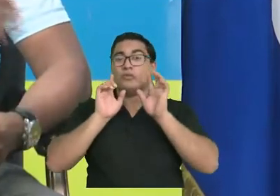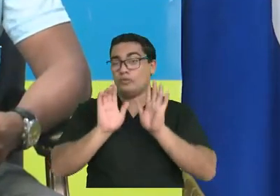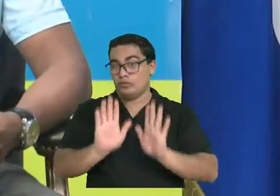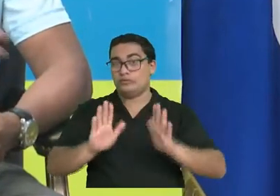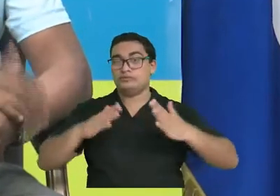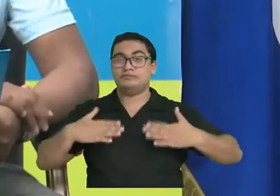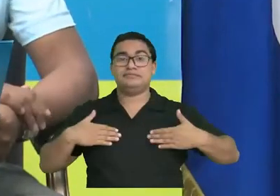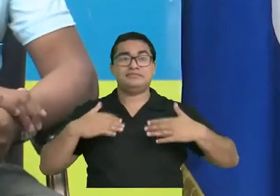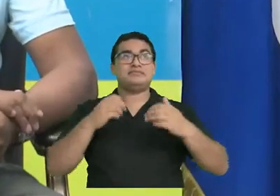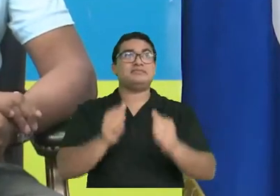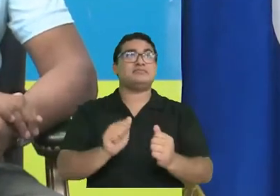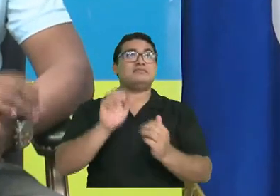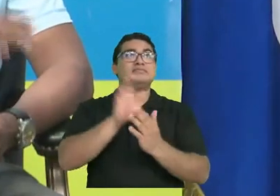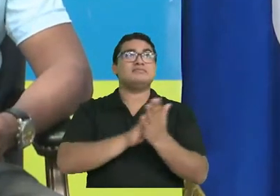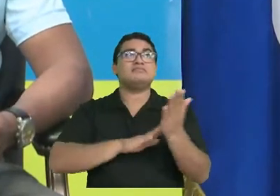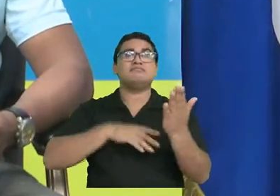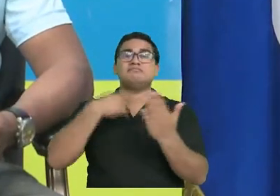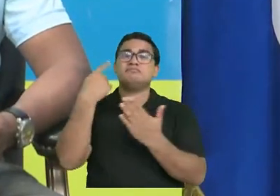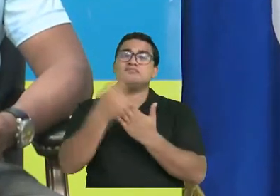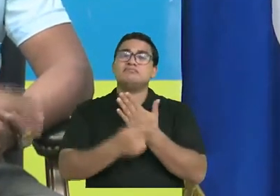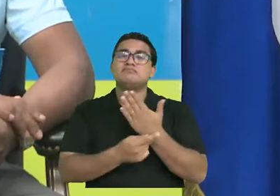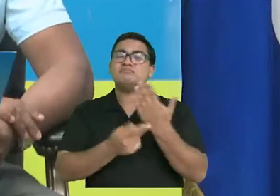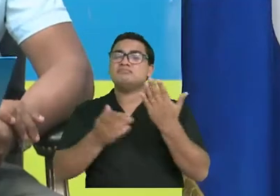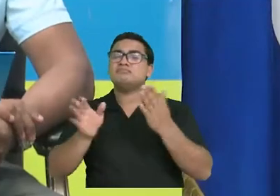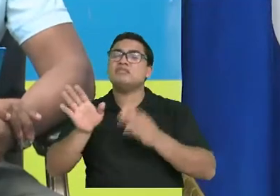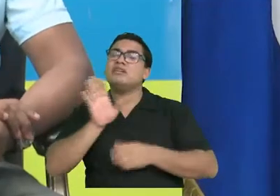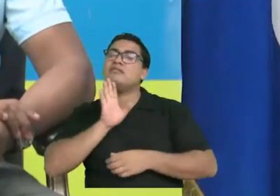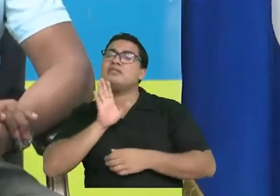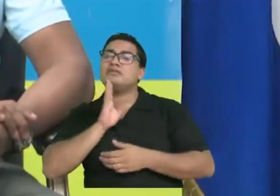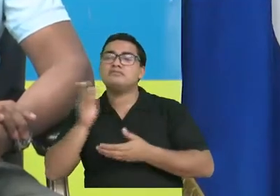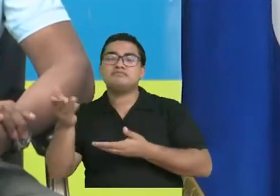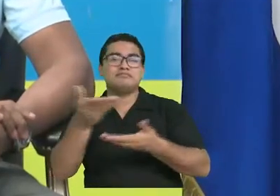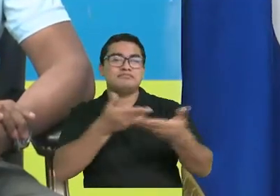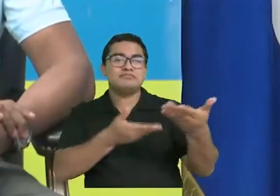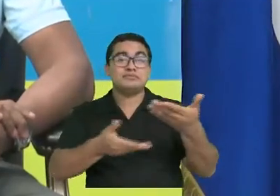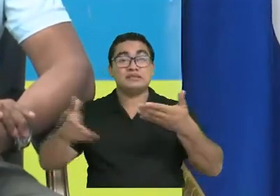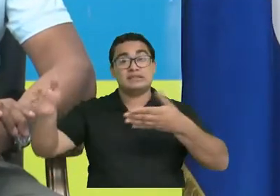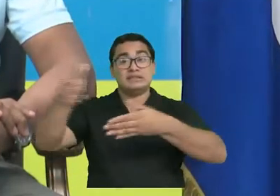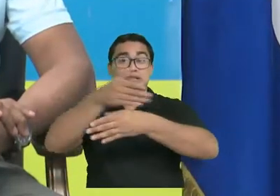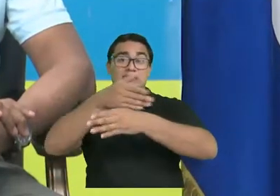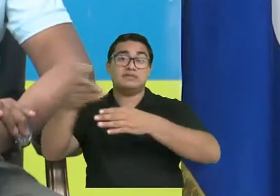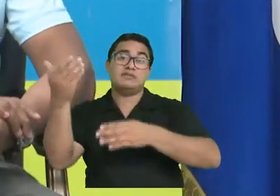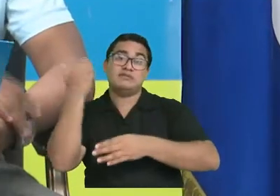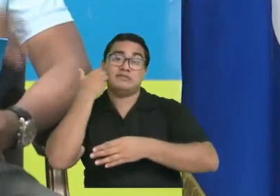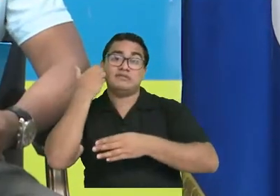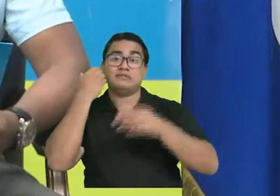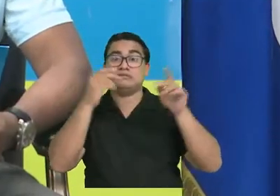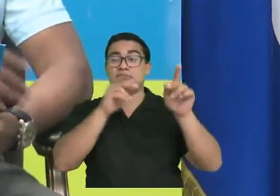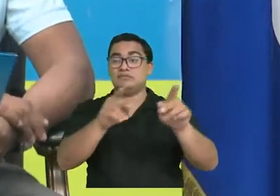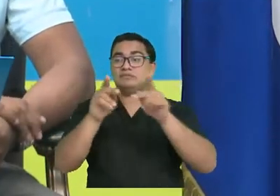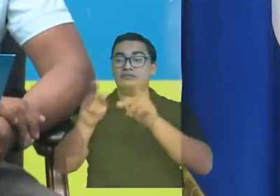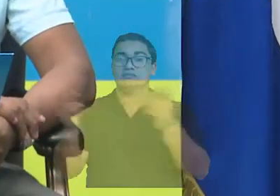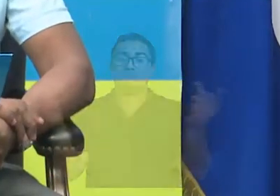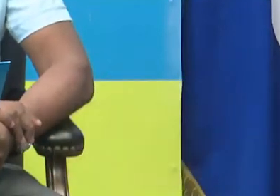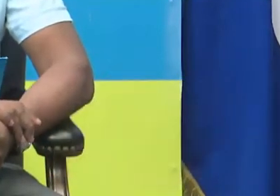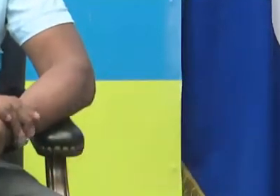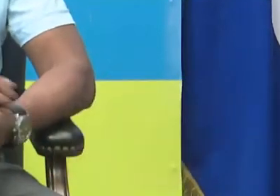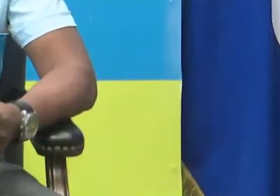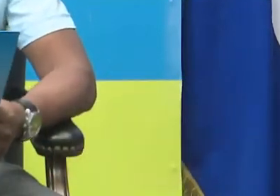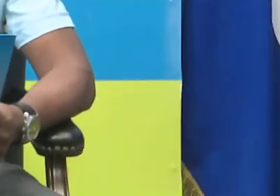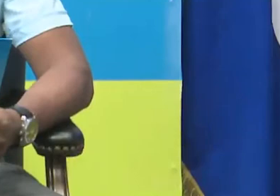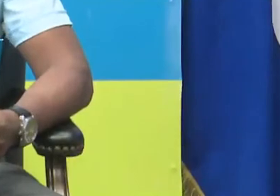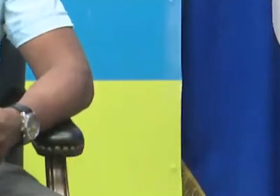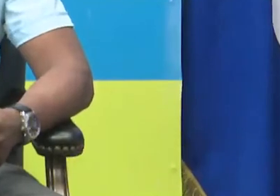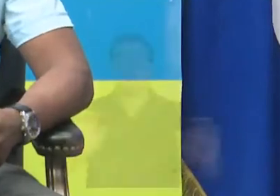Salud, un programa donde conversamos sobre los diferentes padecimientos que afectan a las familias nicaragüenses, a nuestros niños, a nuestros